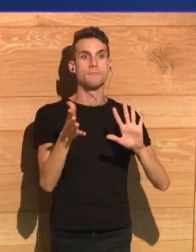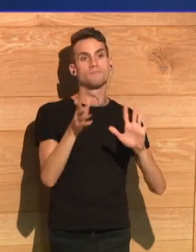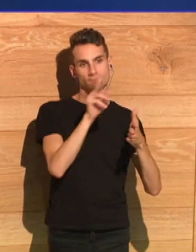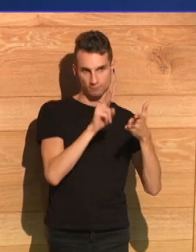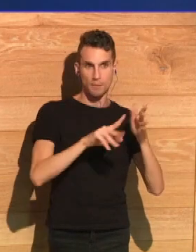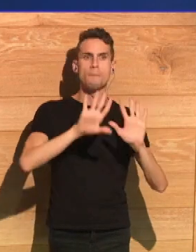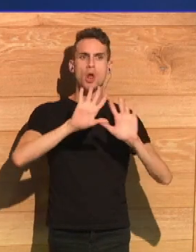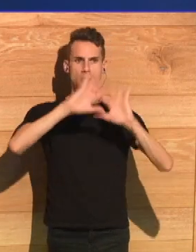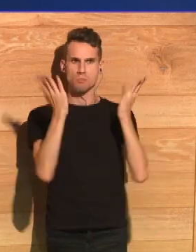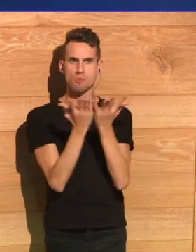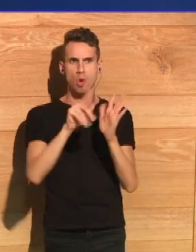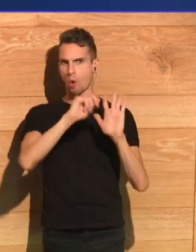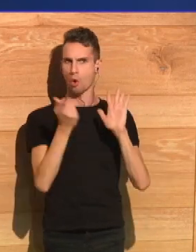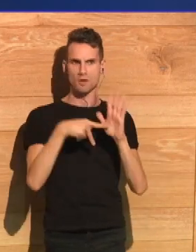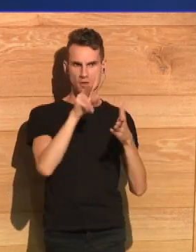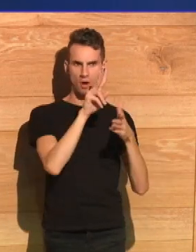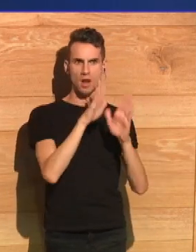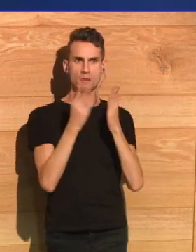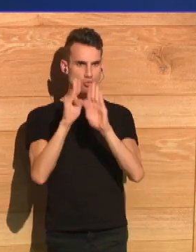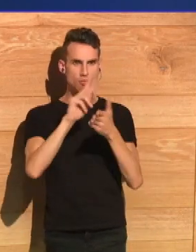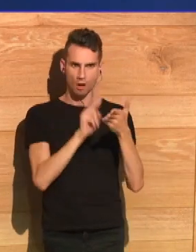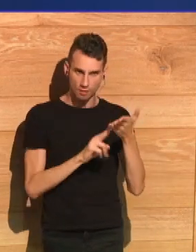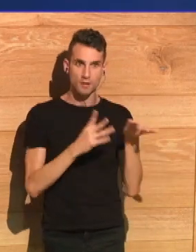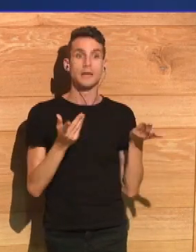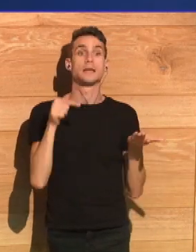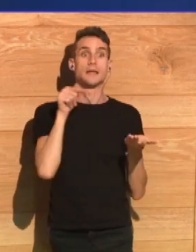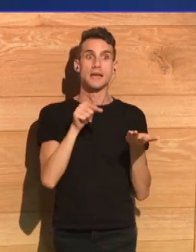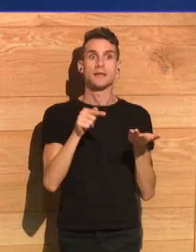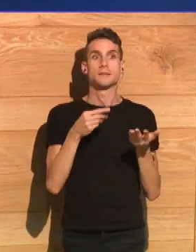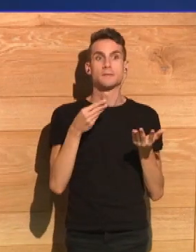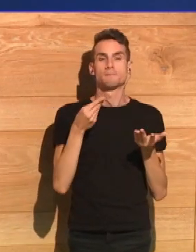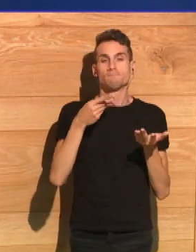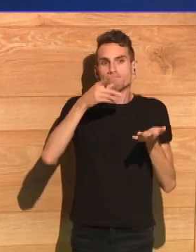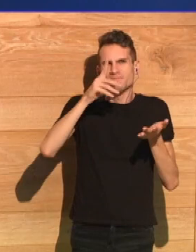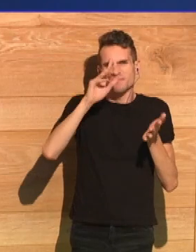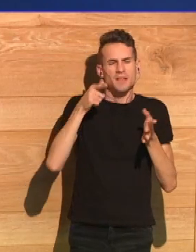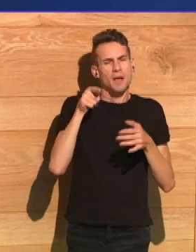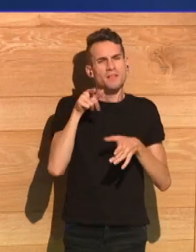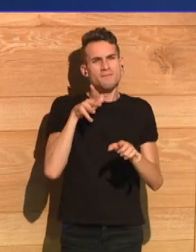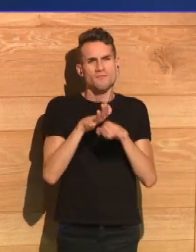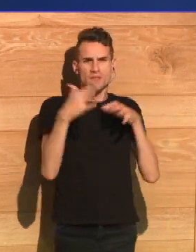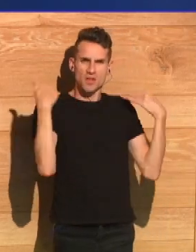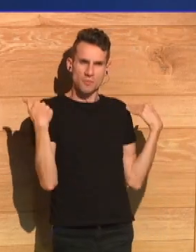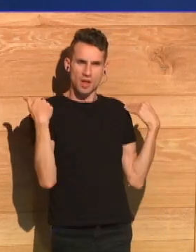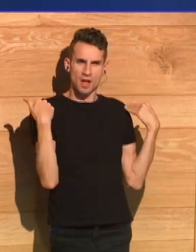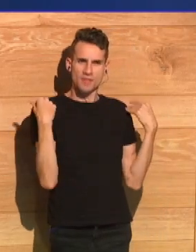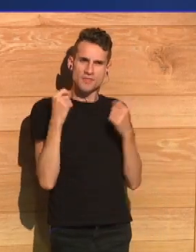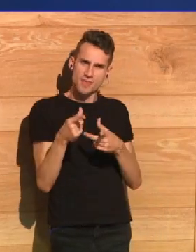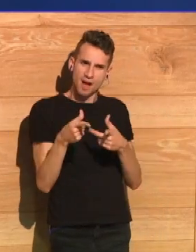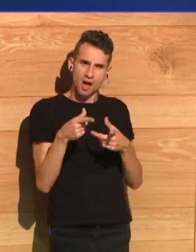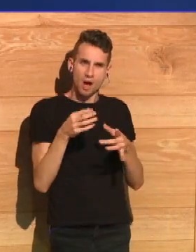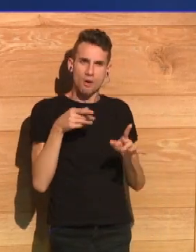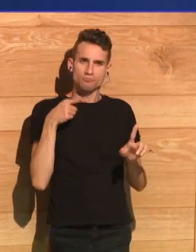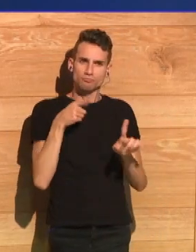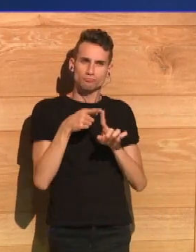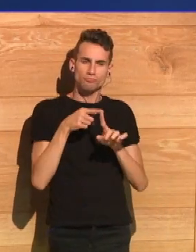mundo. Y eso, no sé también qué tipo de responsabilidad precisamente te genera a ti a la hora de enfrentarte a una siguiente